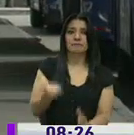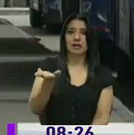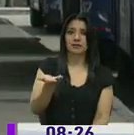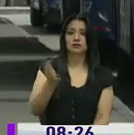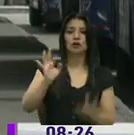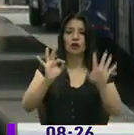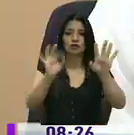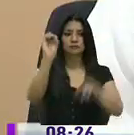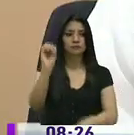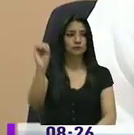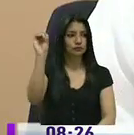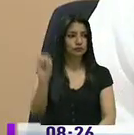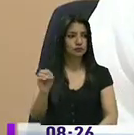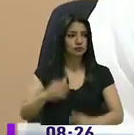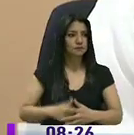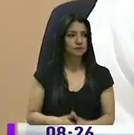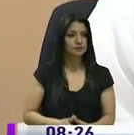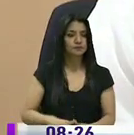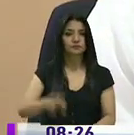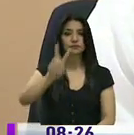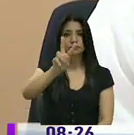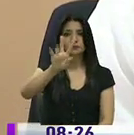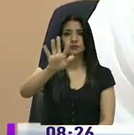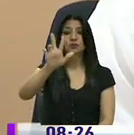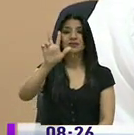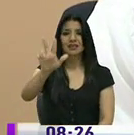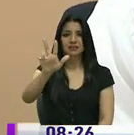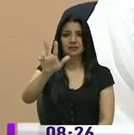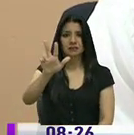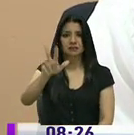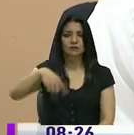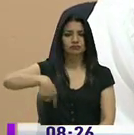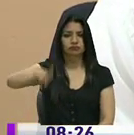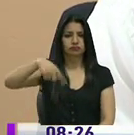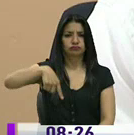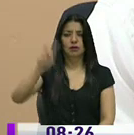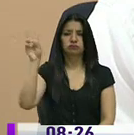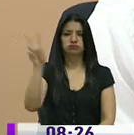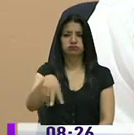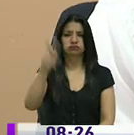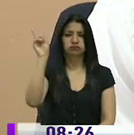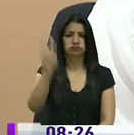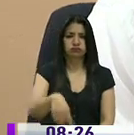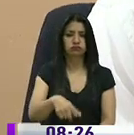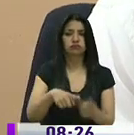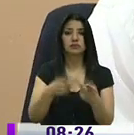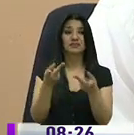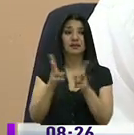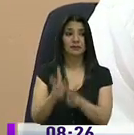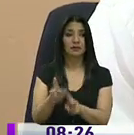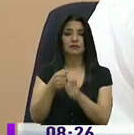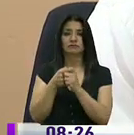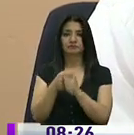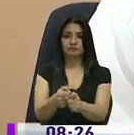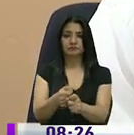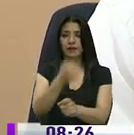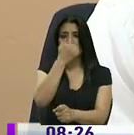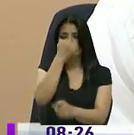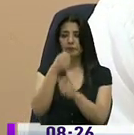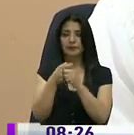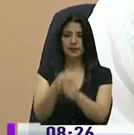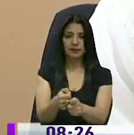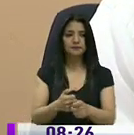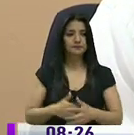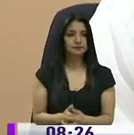8 por ciento tenemos 253 unidades que están en operación tanto para el trolebús como los cursos de recorrido de esta